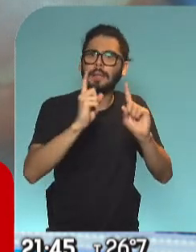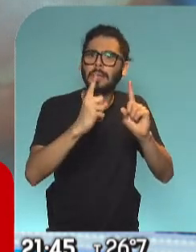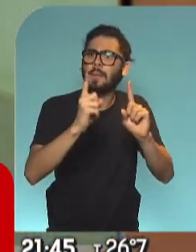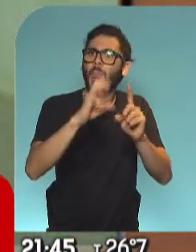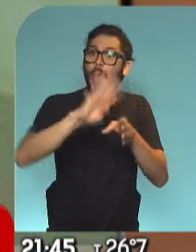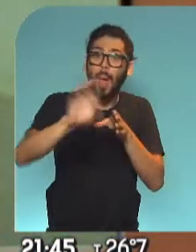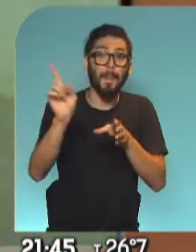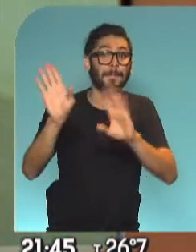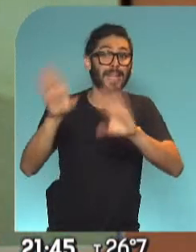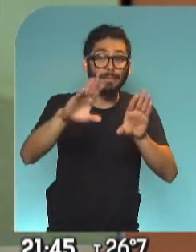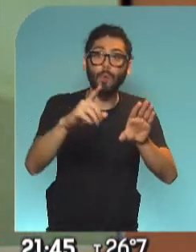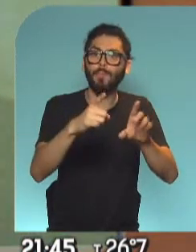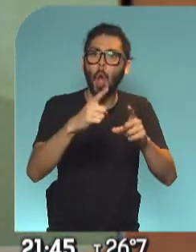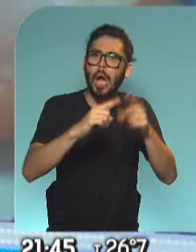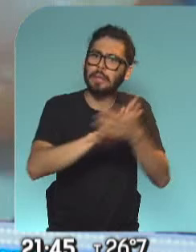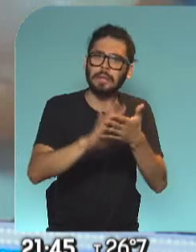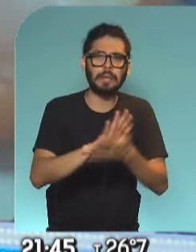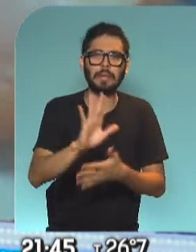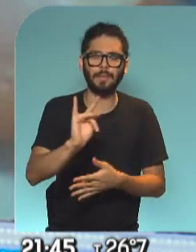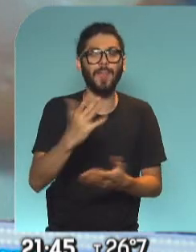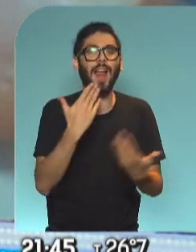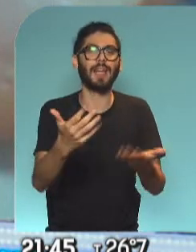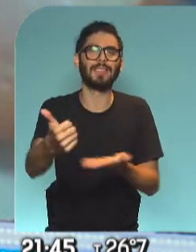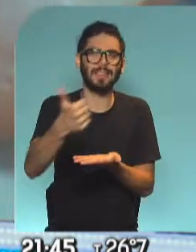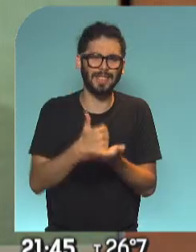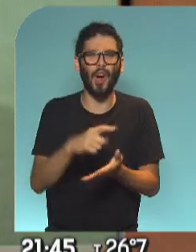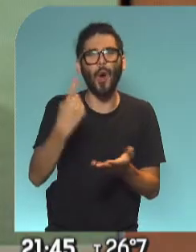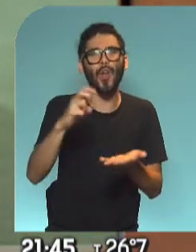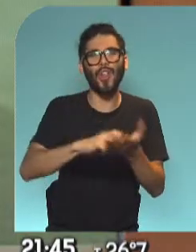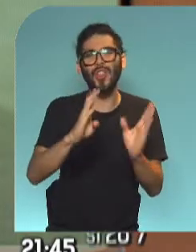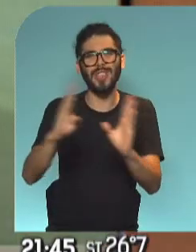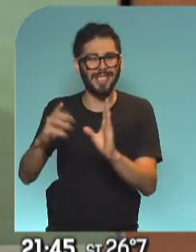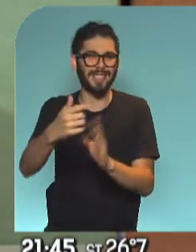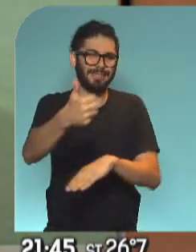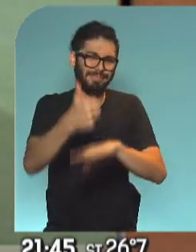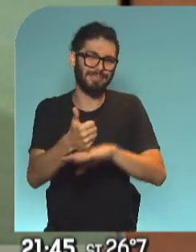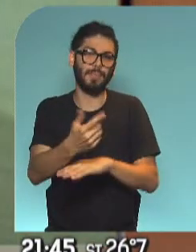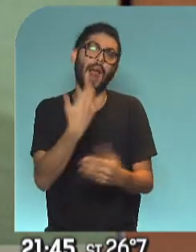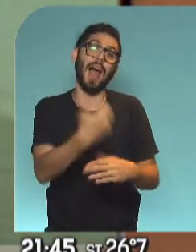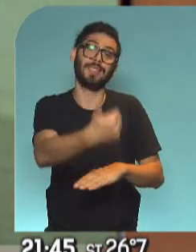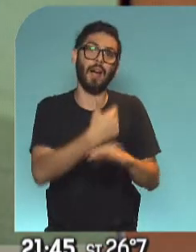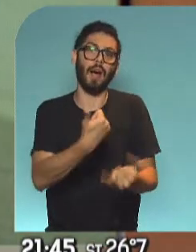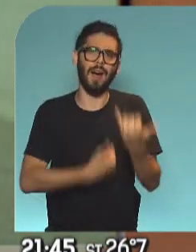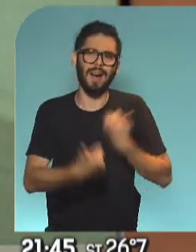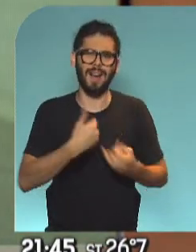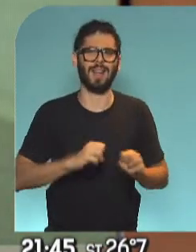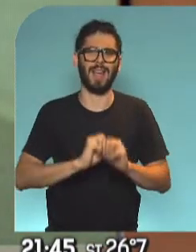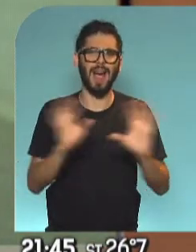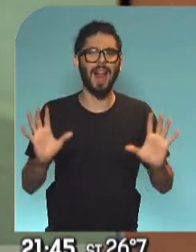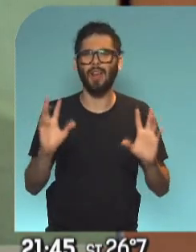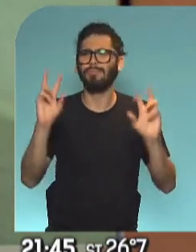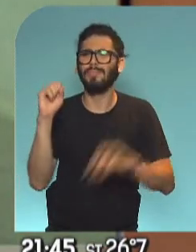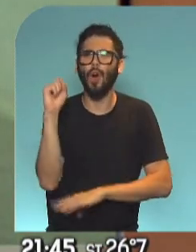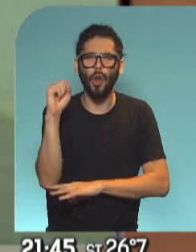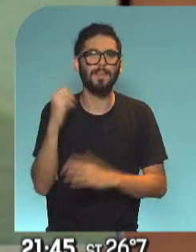Torre, gracias por habernos acompañado en esta edición. Ya sabemos que te vemos en otras ediciones de Televisión Pública Noticias y ayudarnos a entender un poco más la cuestión